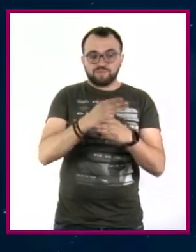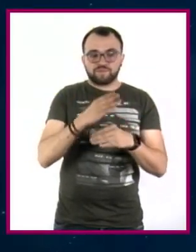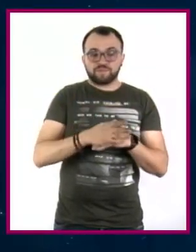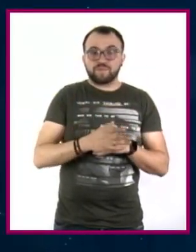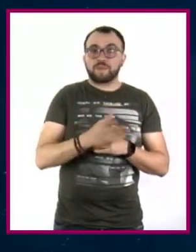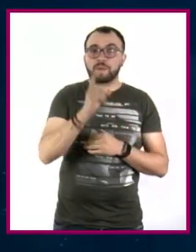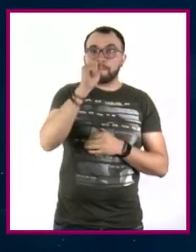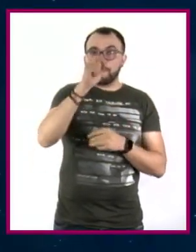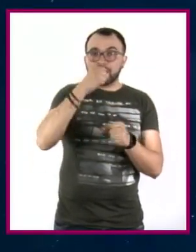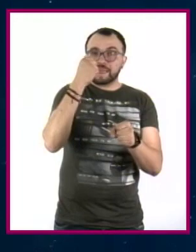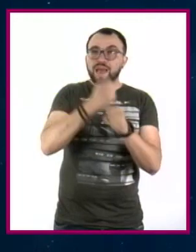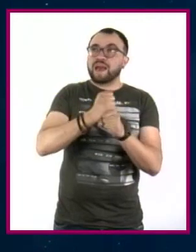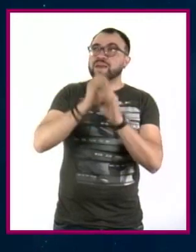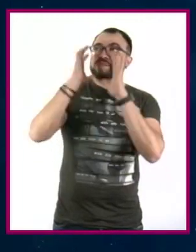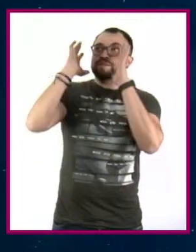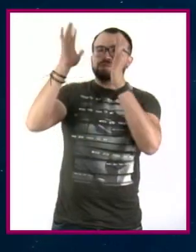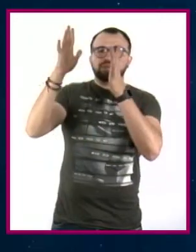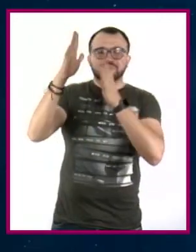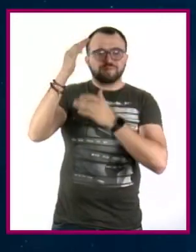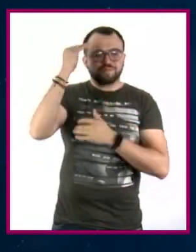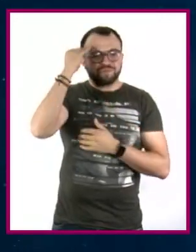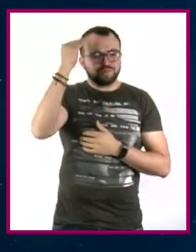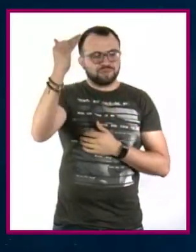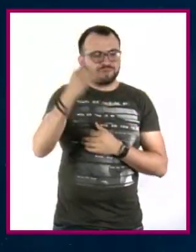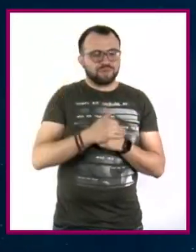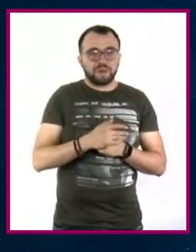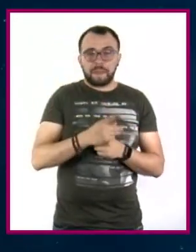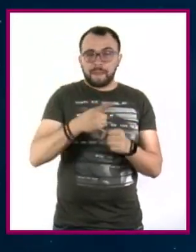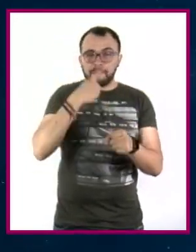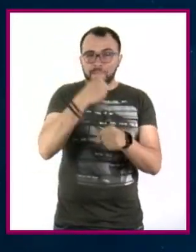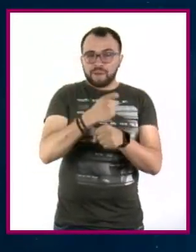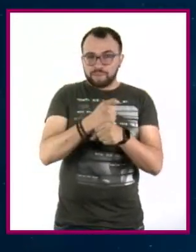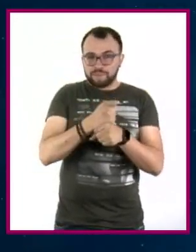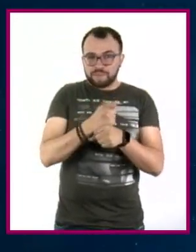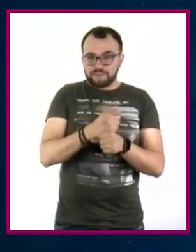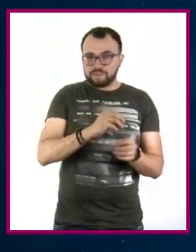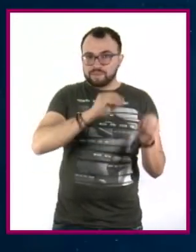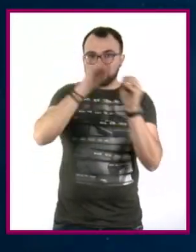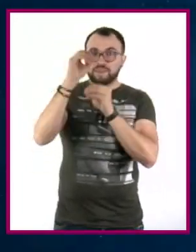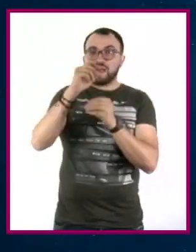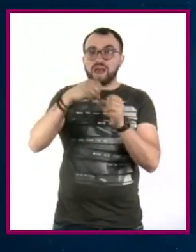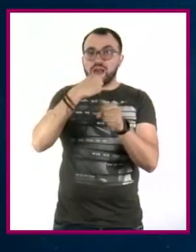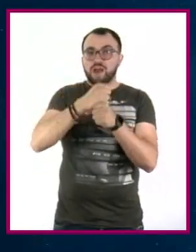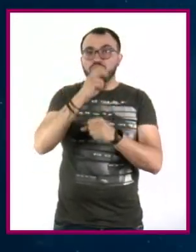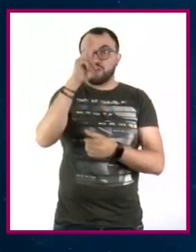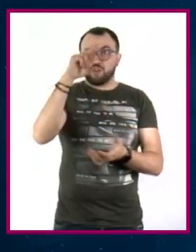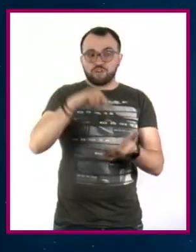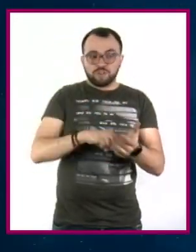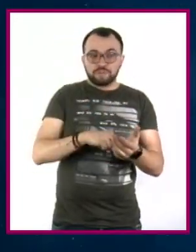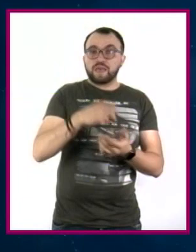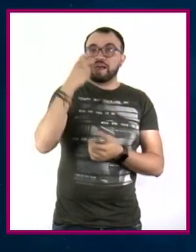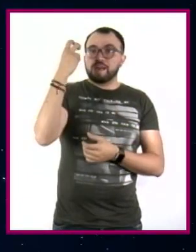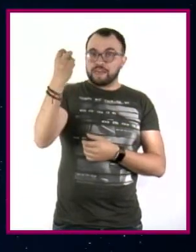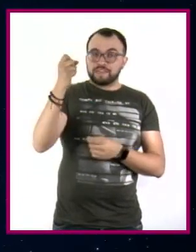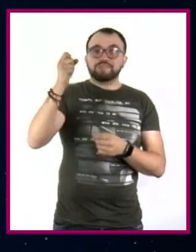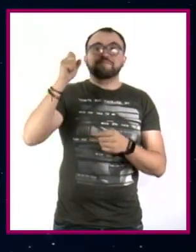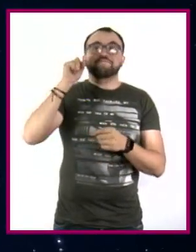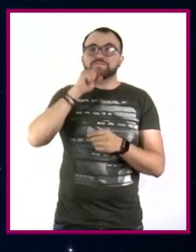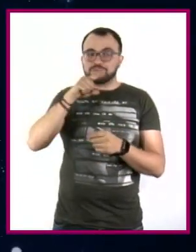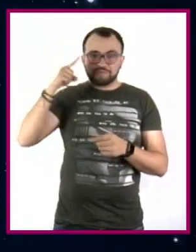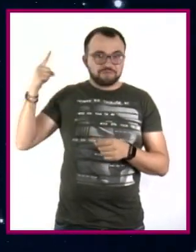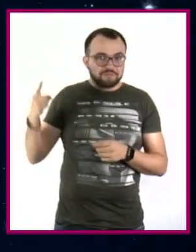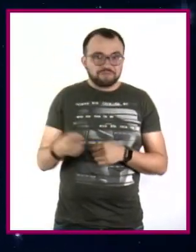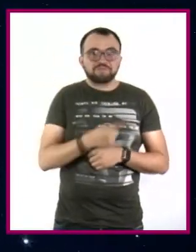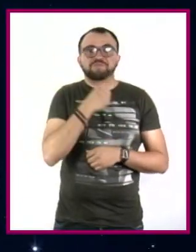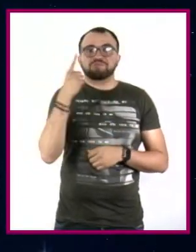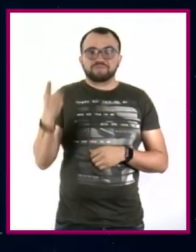años allá arriba. Los primeros astronautas llegaron en el año 2000 y desde entonces nunca ha dejado de estar tripulada.